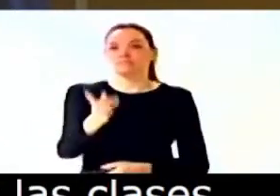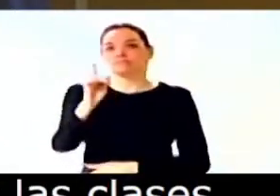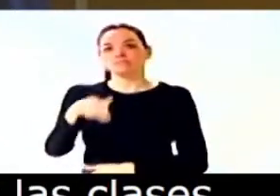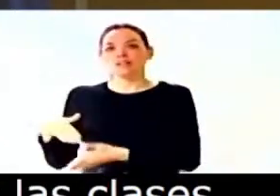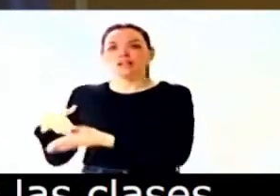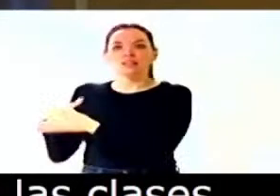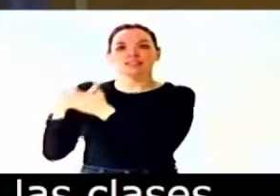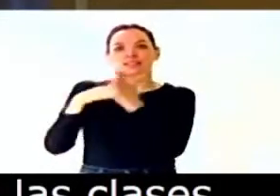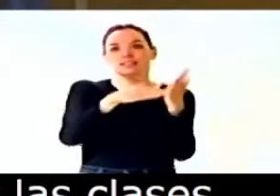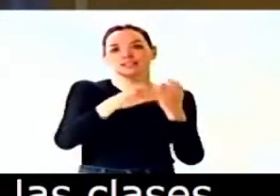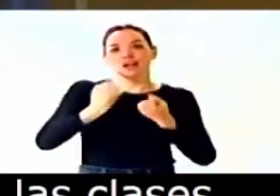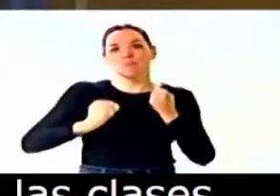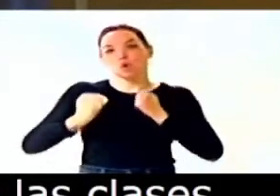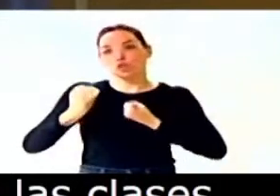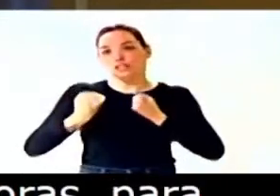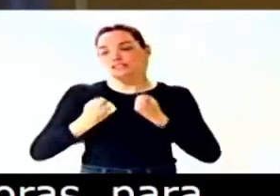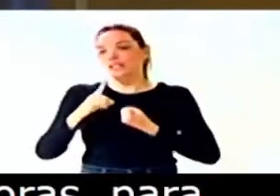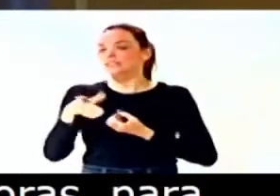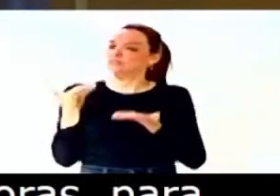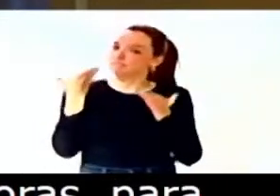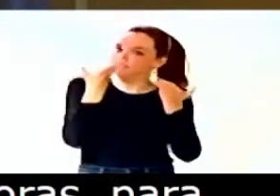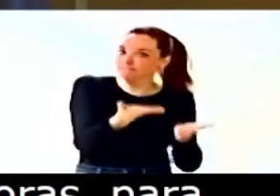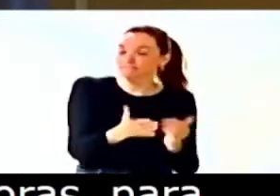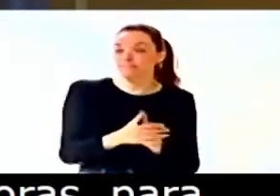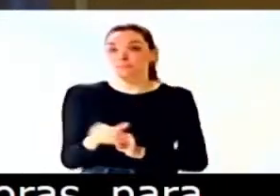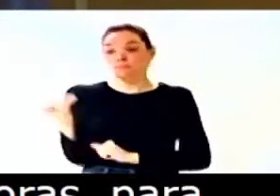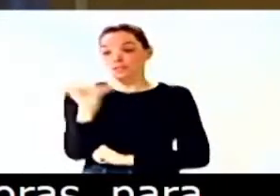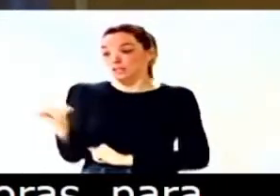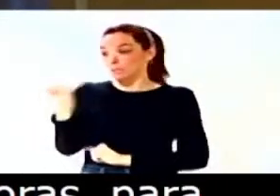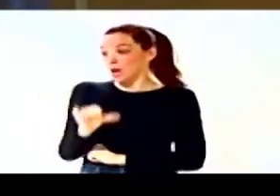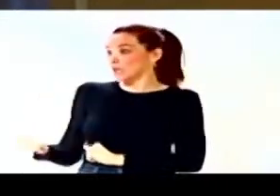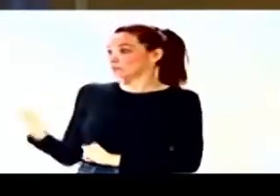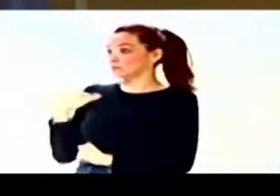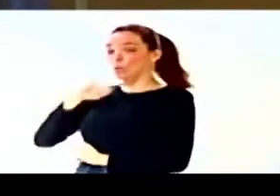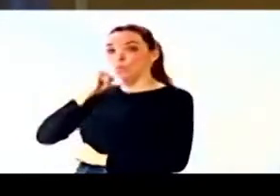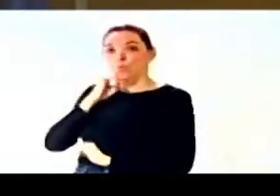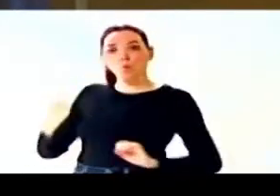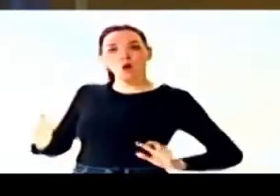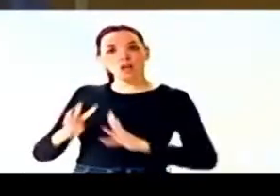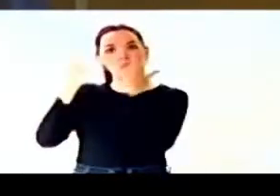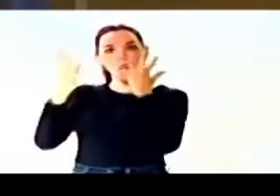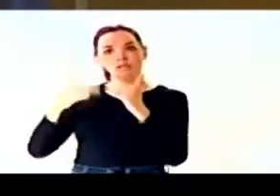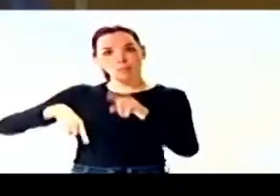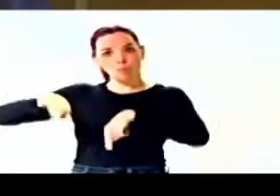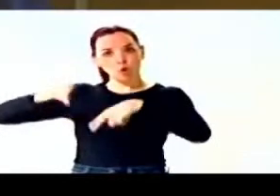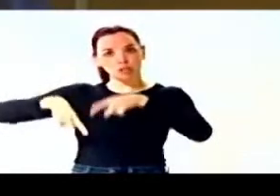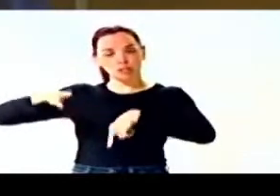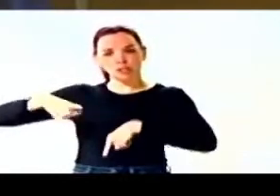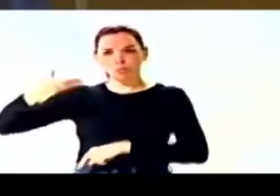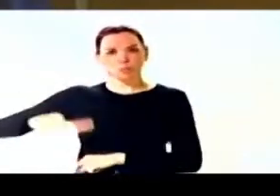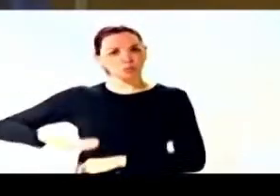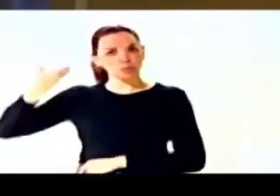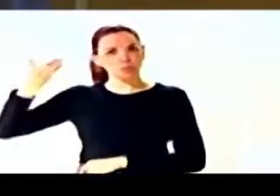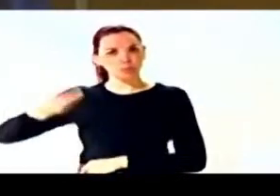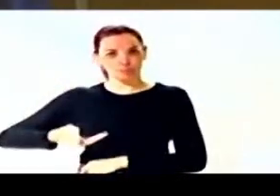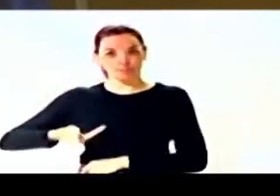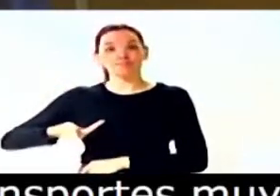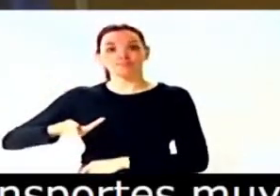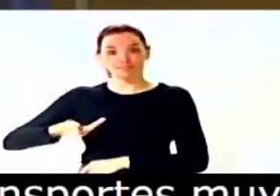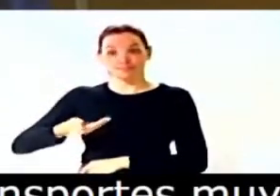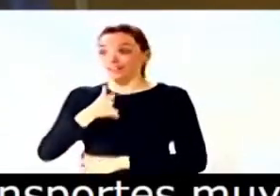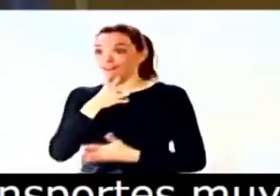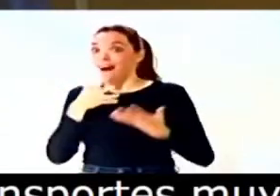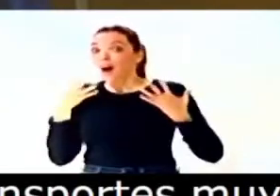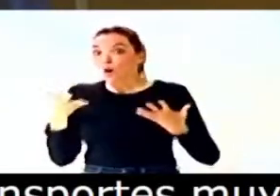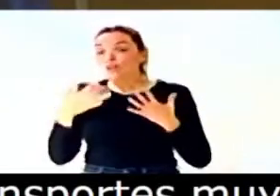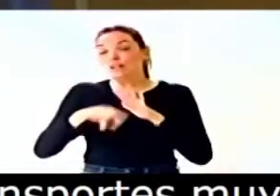transportistas. Hace unas semanas había una huelga de transportes muy importante. Pues